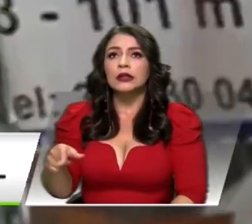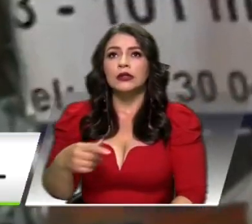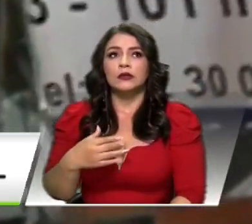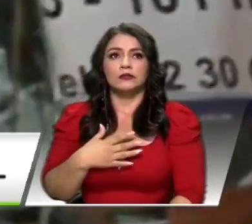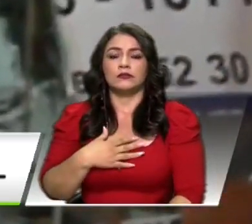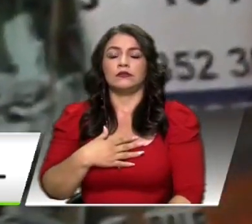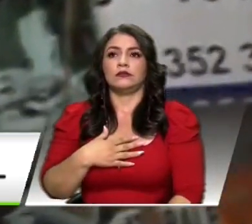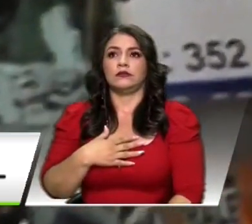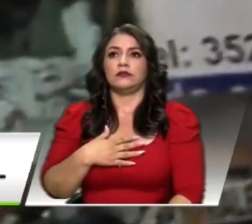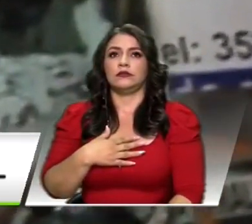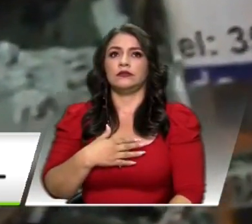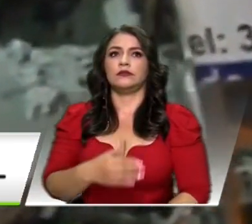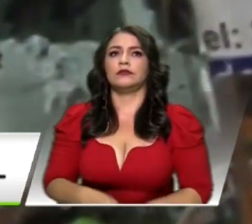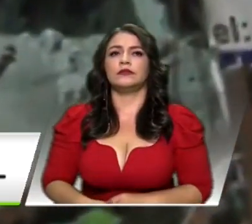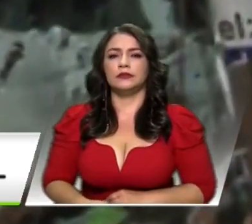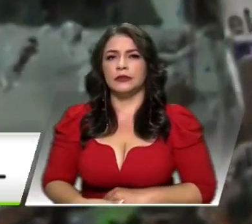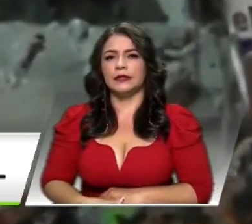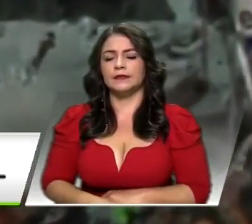Space.